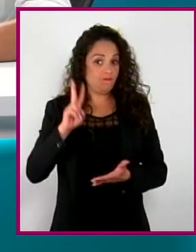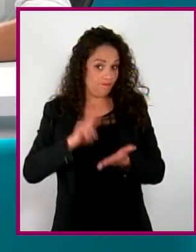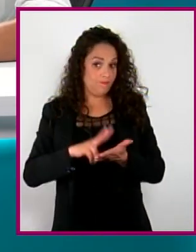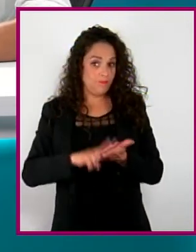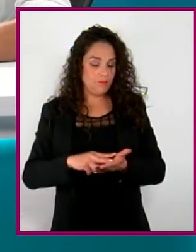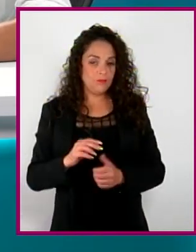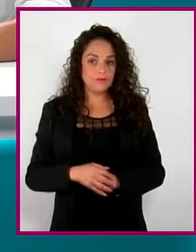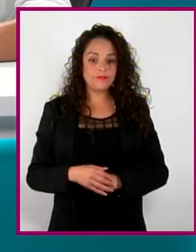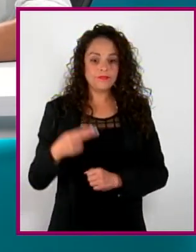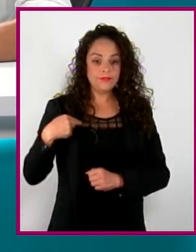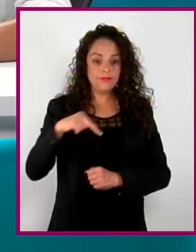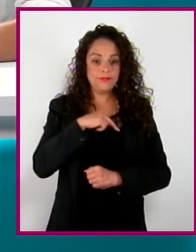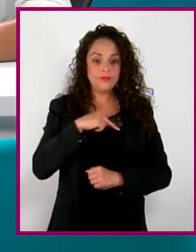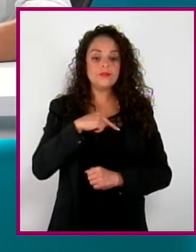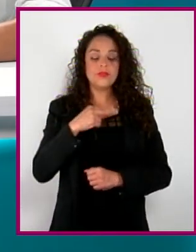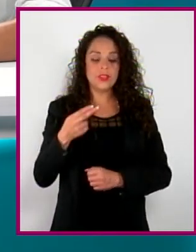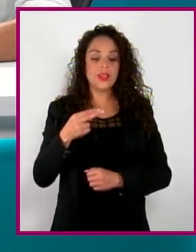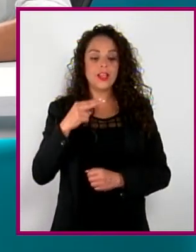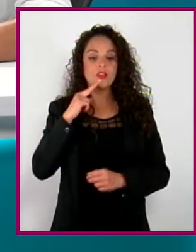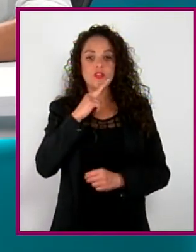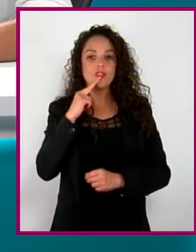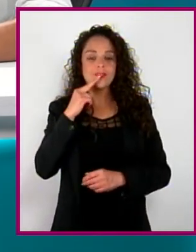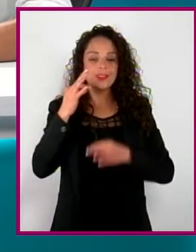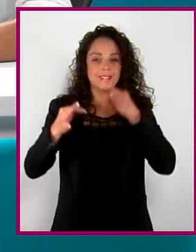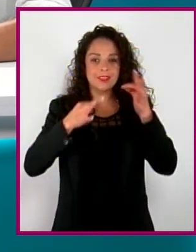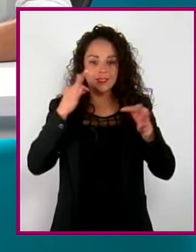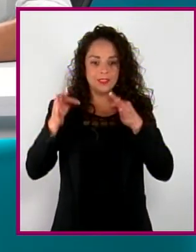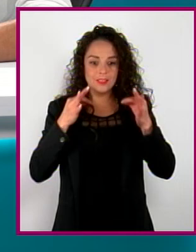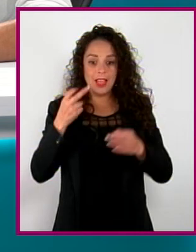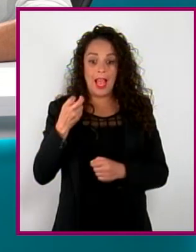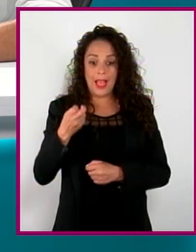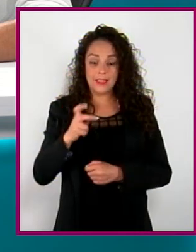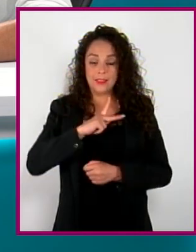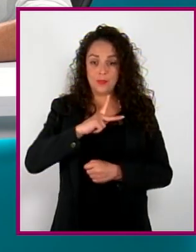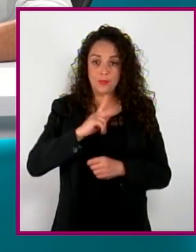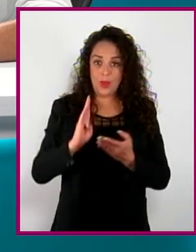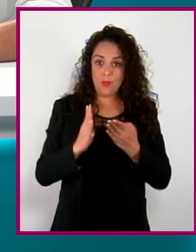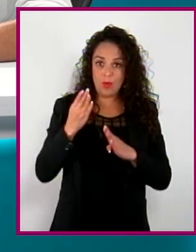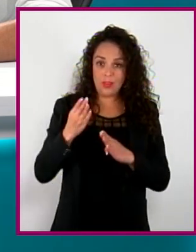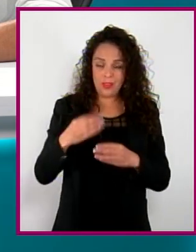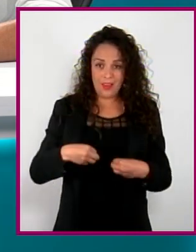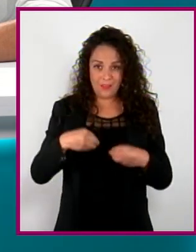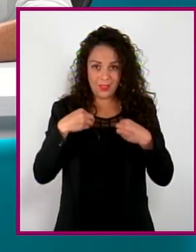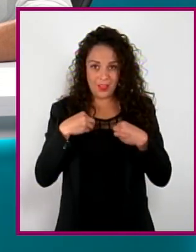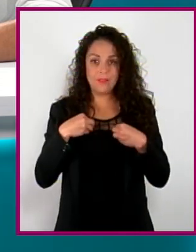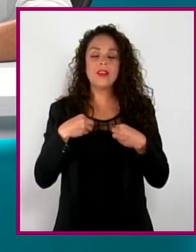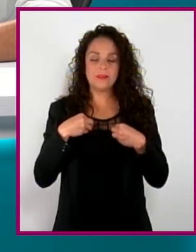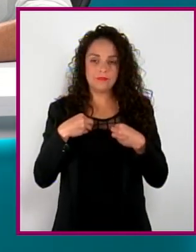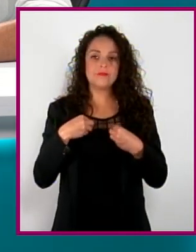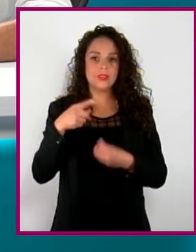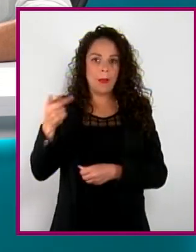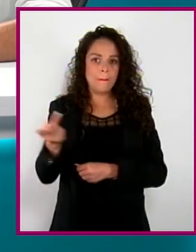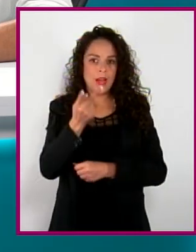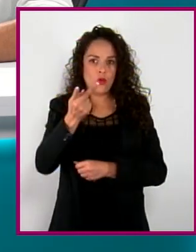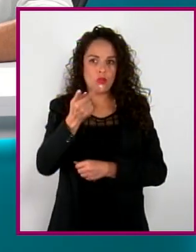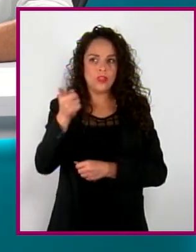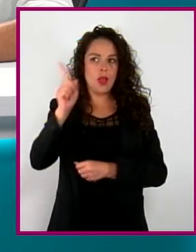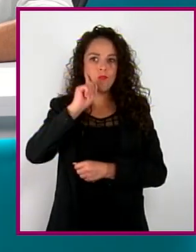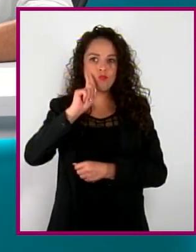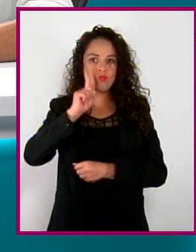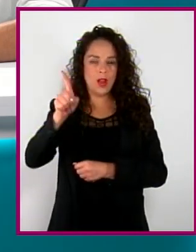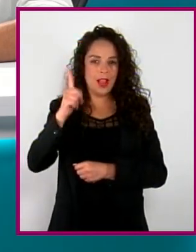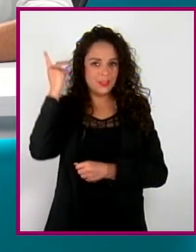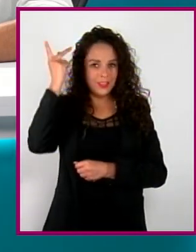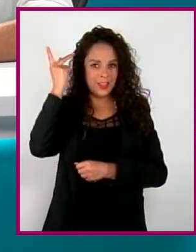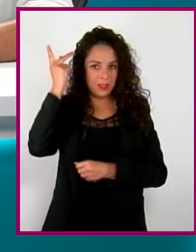Cultural Me Toca Este Mundo, te invitamos a que reflexiones sobre la pregunta que nos regaló nuestra invitada. Es un buen pretexto para platicar con tus